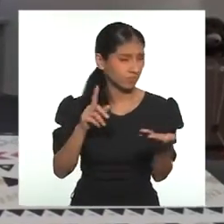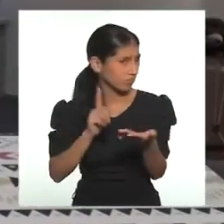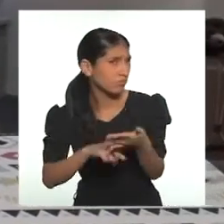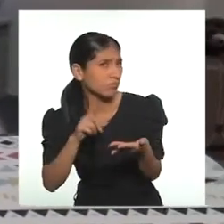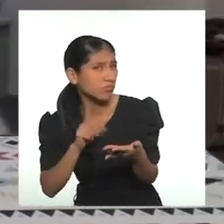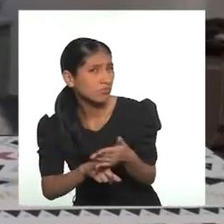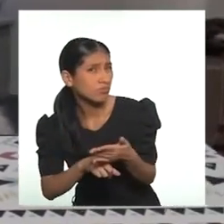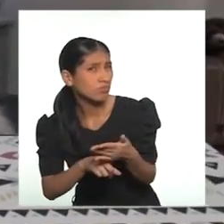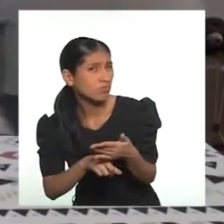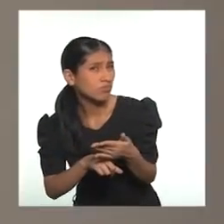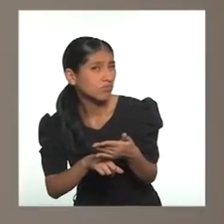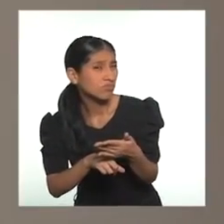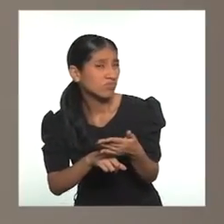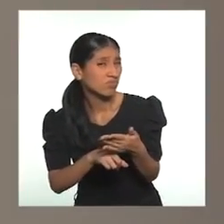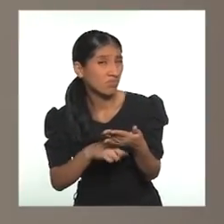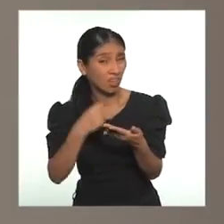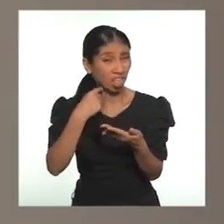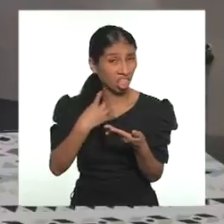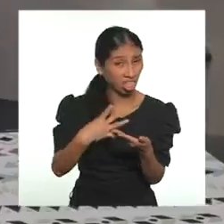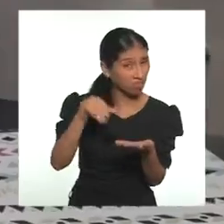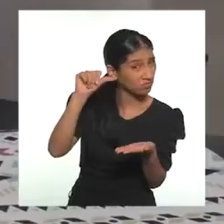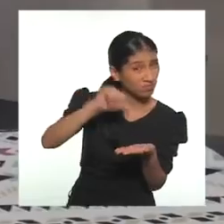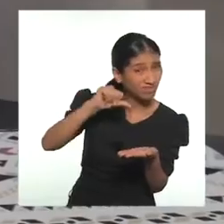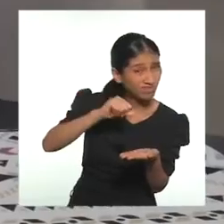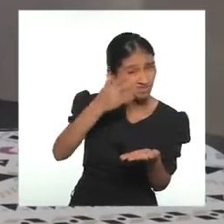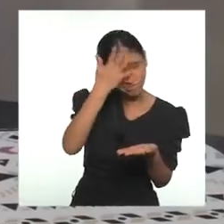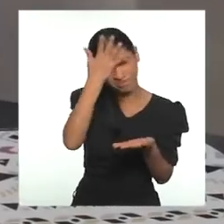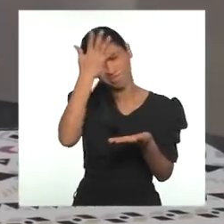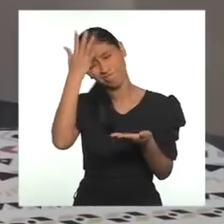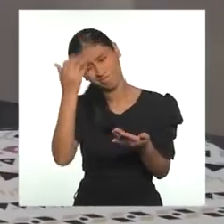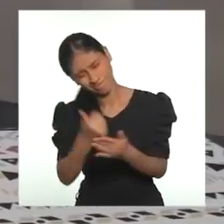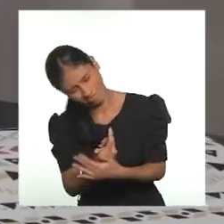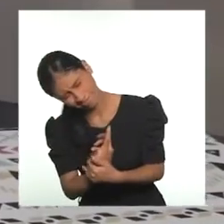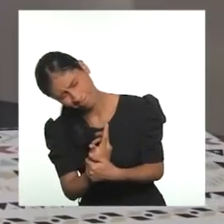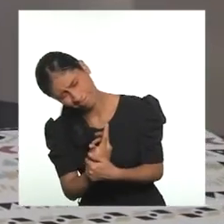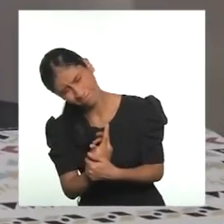Entonces, esta guayaba se echó a perder.